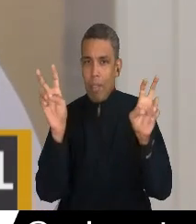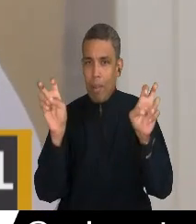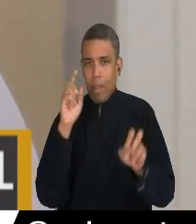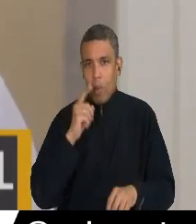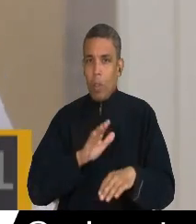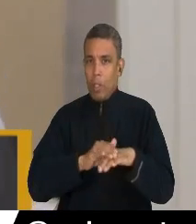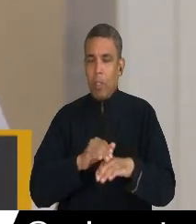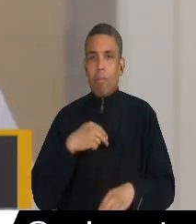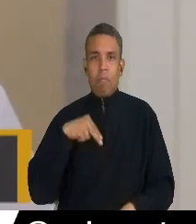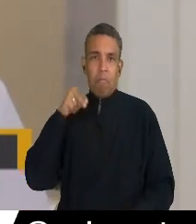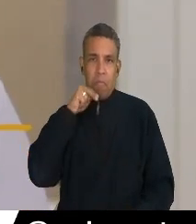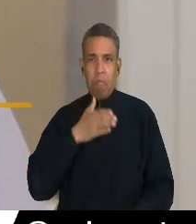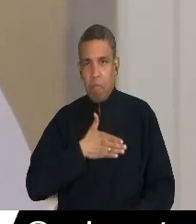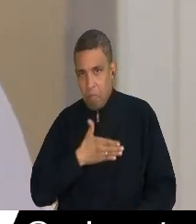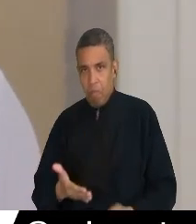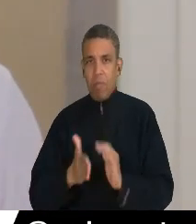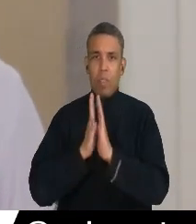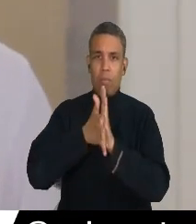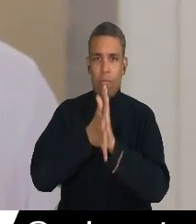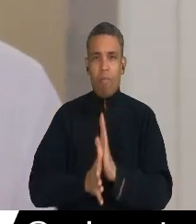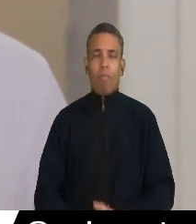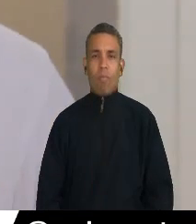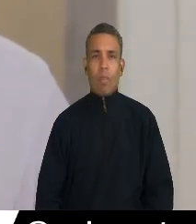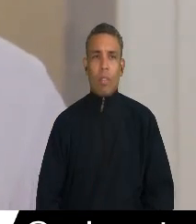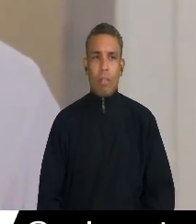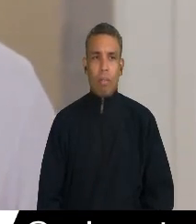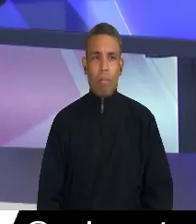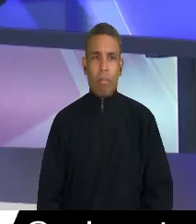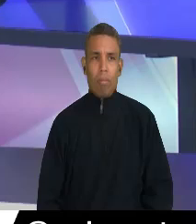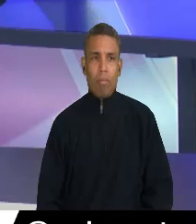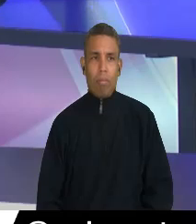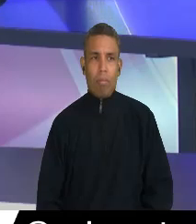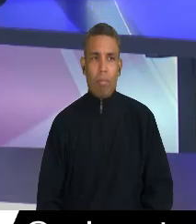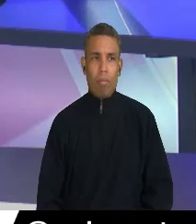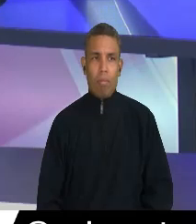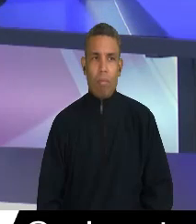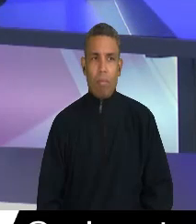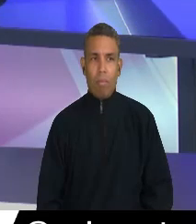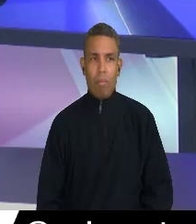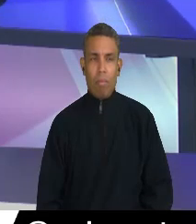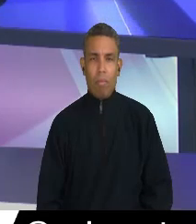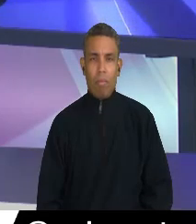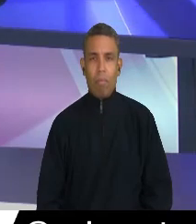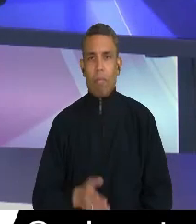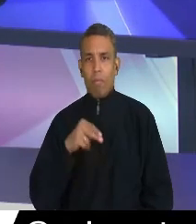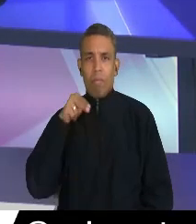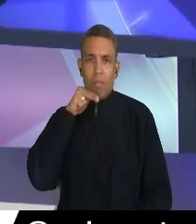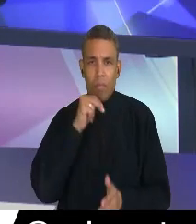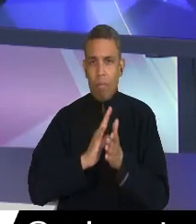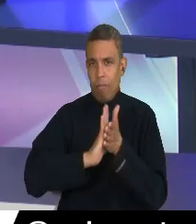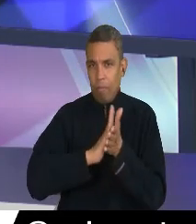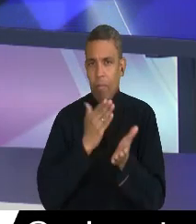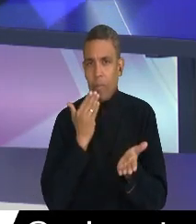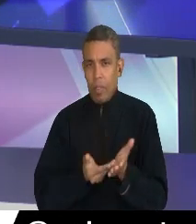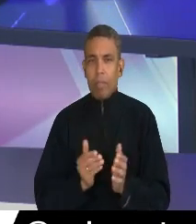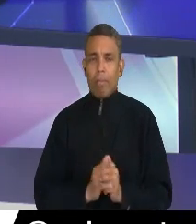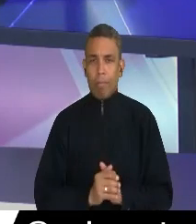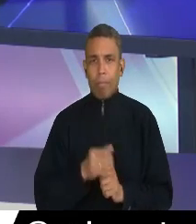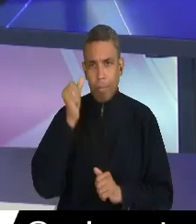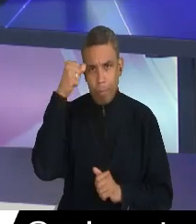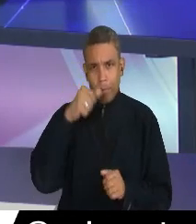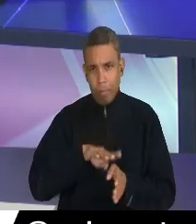Neila Cosio para Enlace Noticias, con la cámara de Luis Ángel Flores Uribe. Gracias, Neila, por su información. Y el derrame de más de 5.000